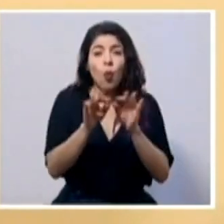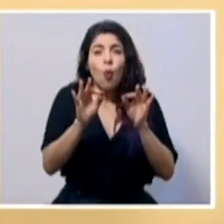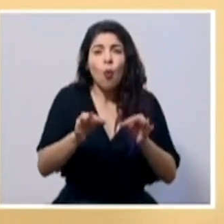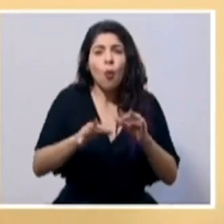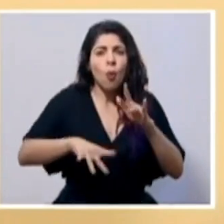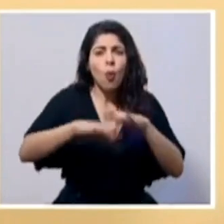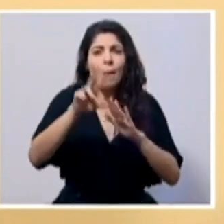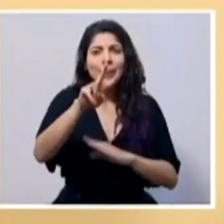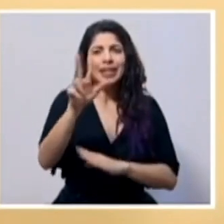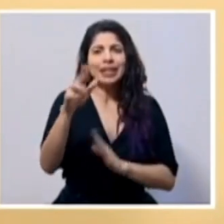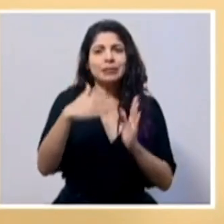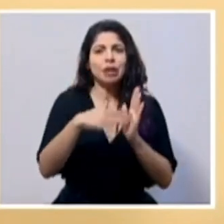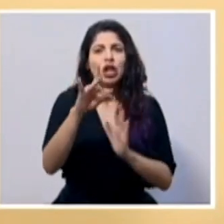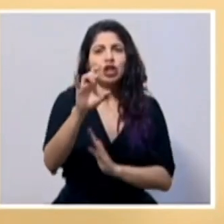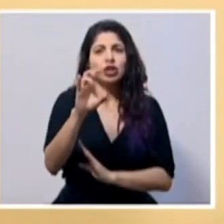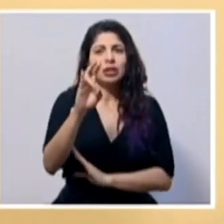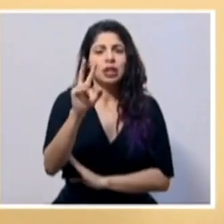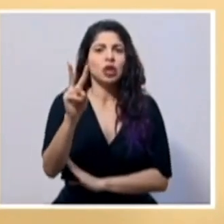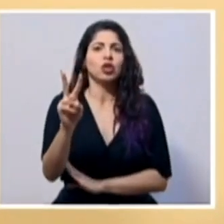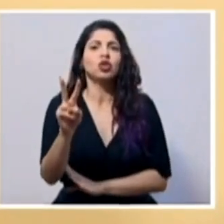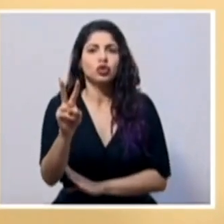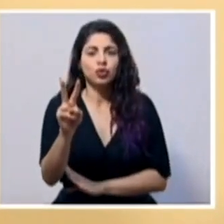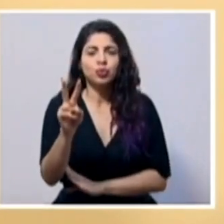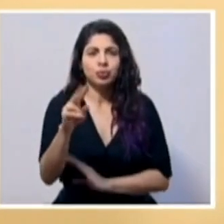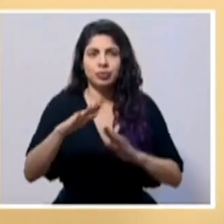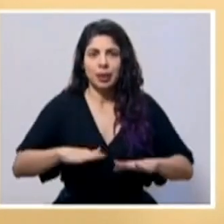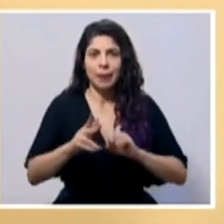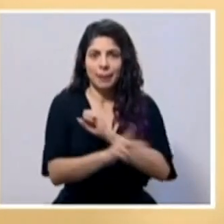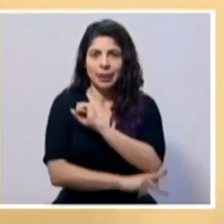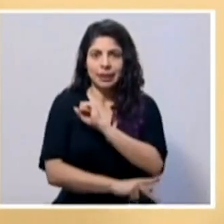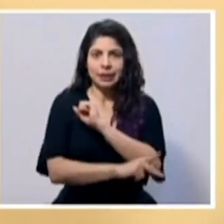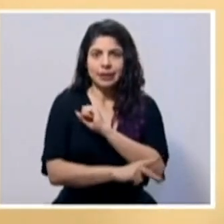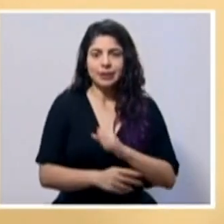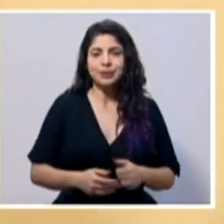de 23.872.